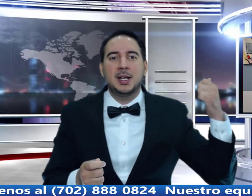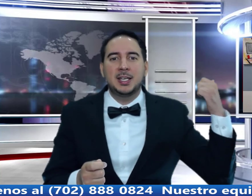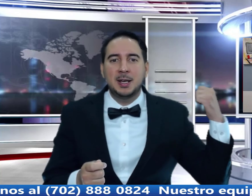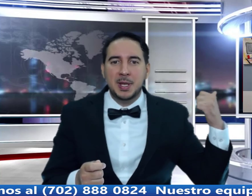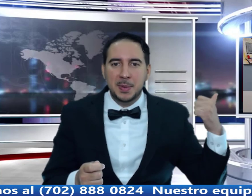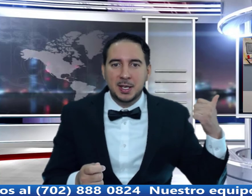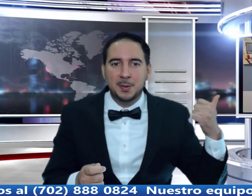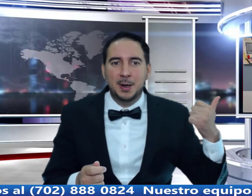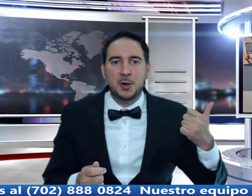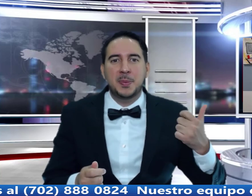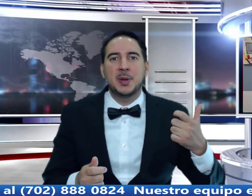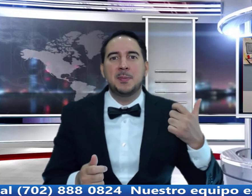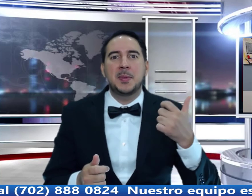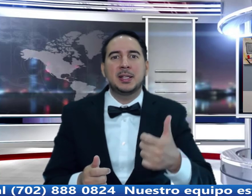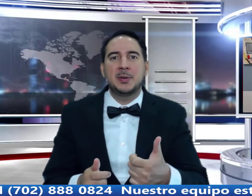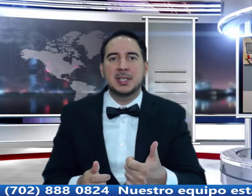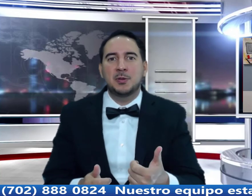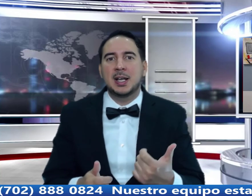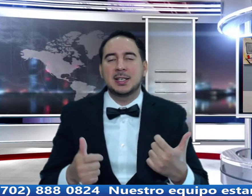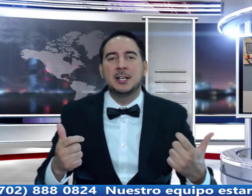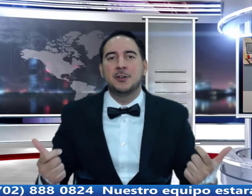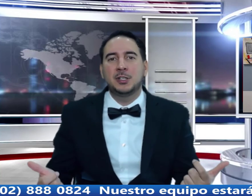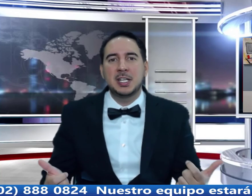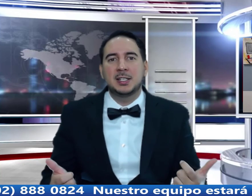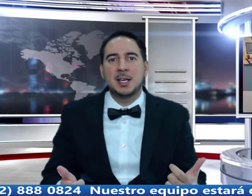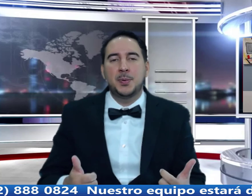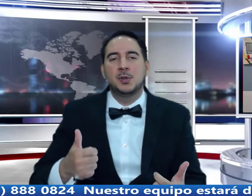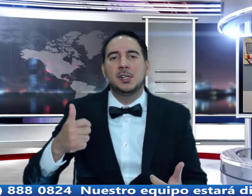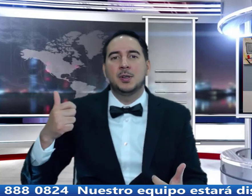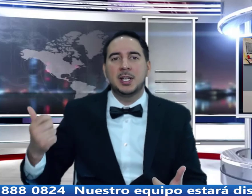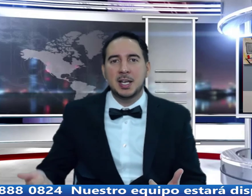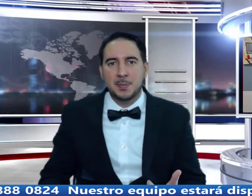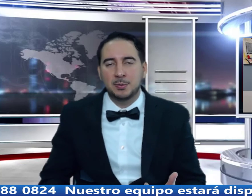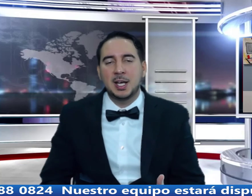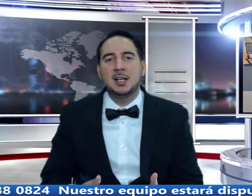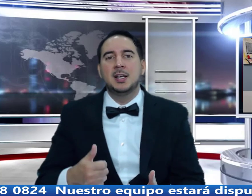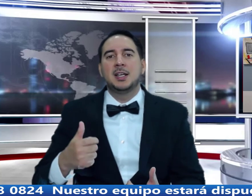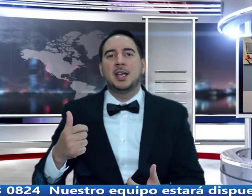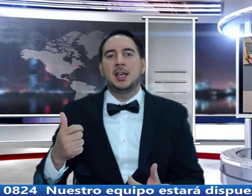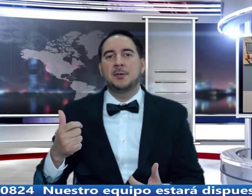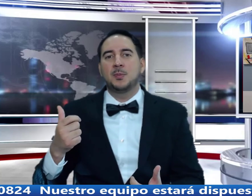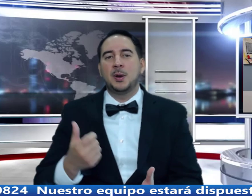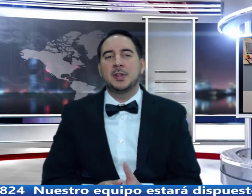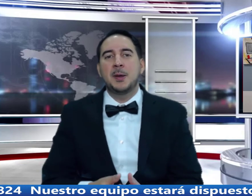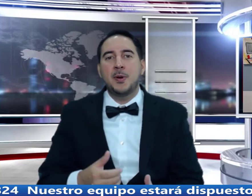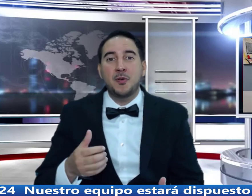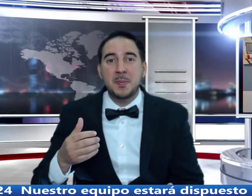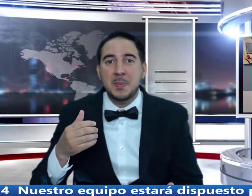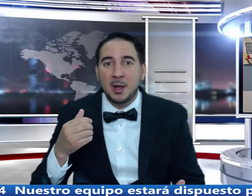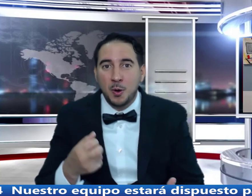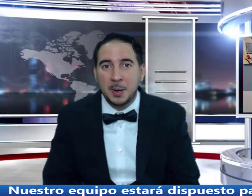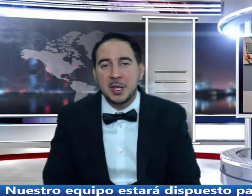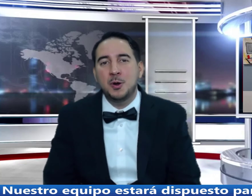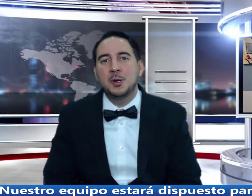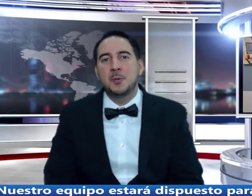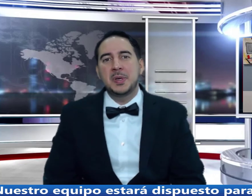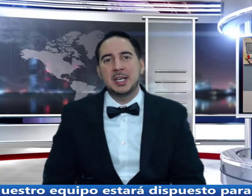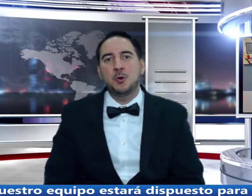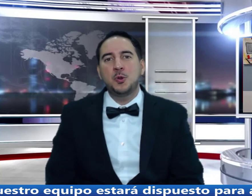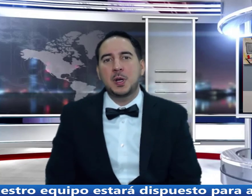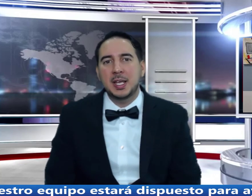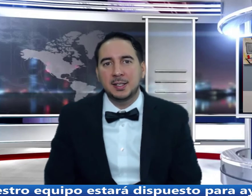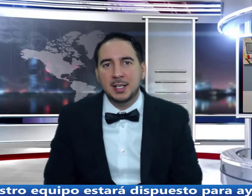ojalá tuviera aquí a mi amiga ahora pero ella me estaba enseñando casas, tenía el tiempo, me tenía que preguntar. Bueno, después fue mi mejor amigo,